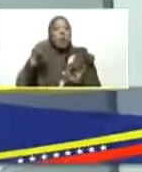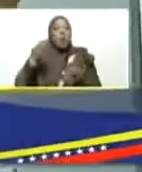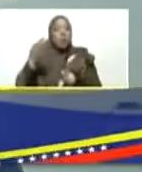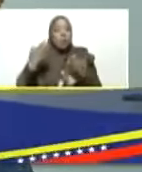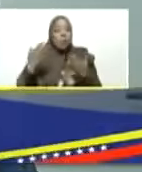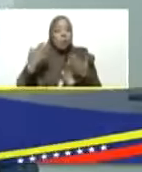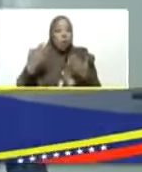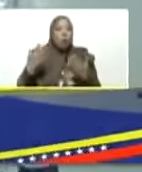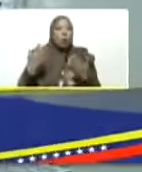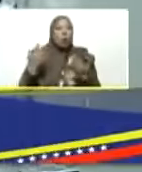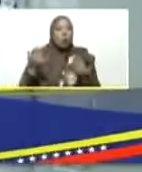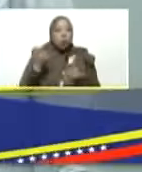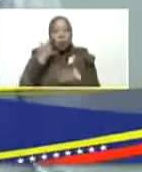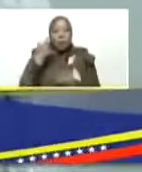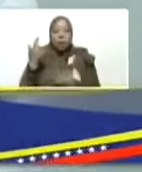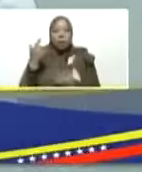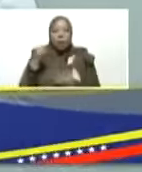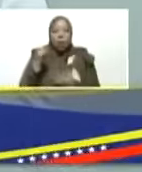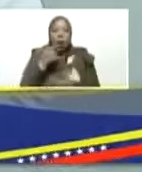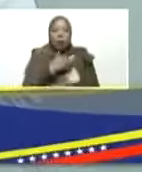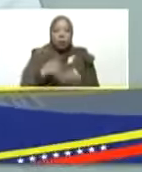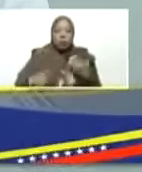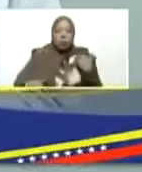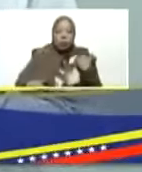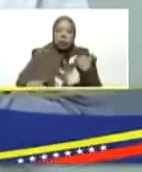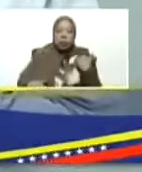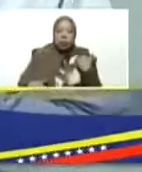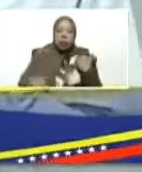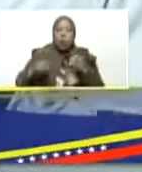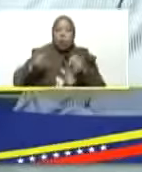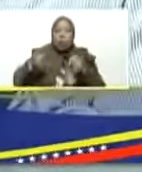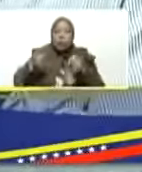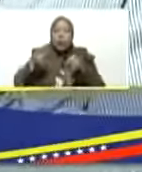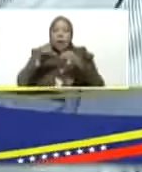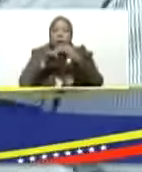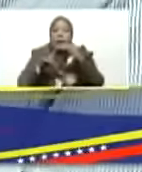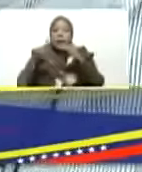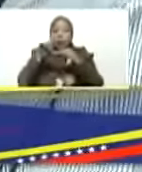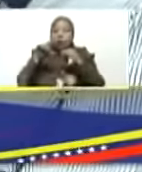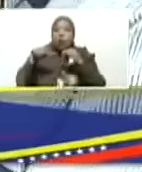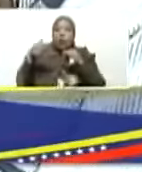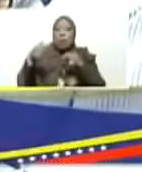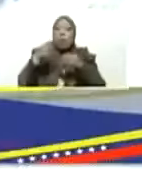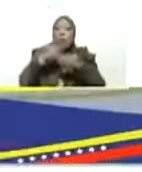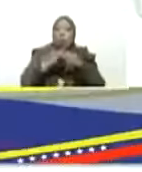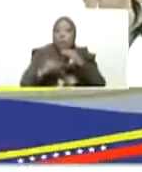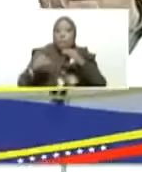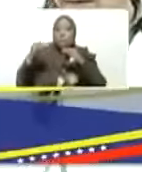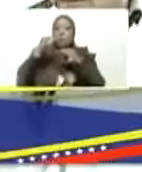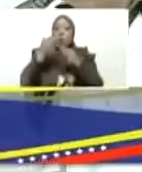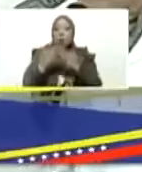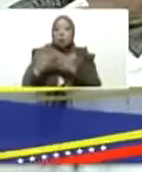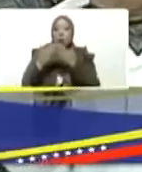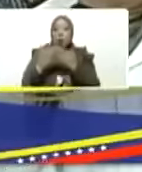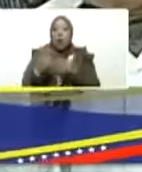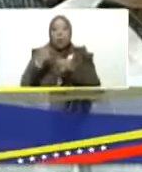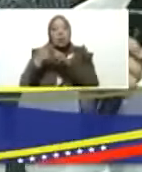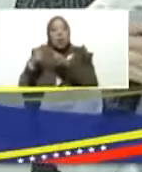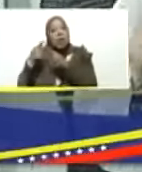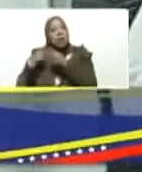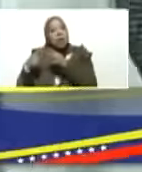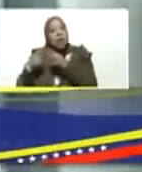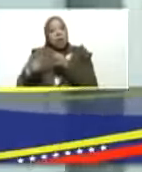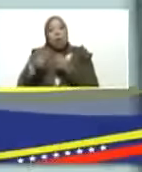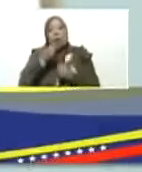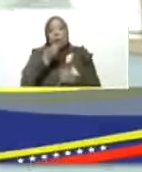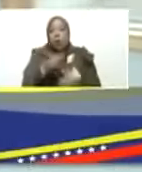presidente. Es iniciar el posgrado de las diversas especialidades básicas. Eso es una